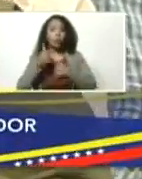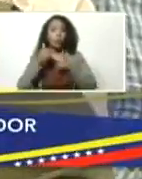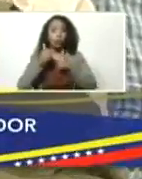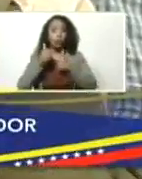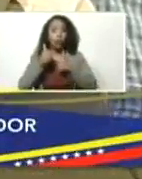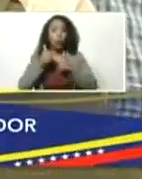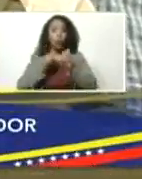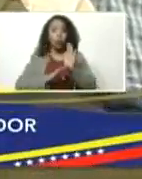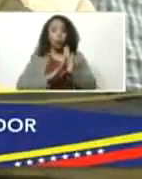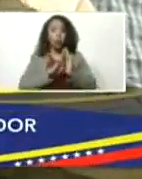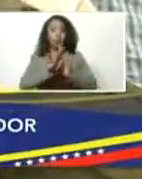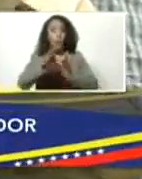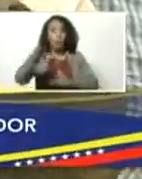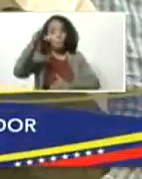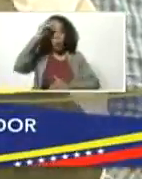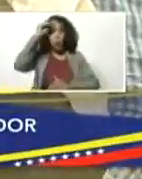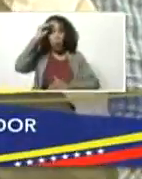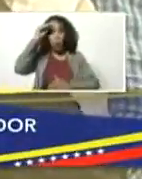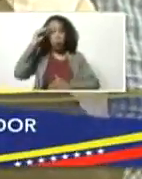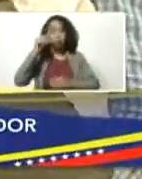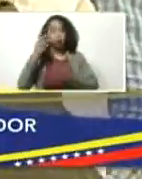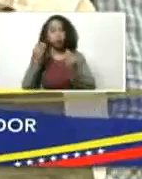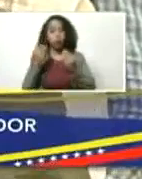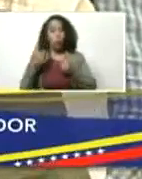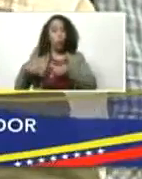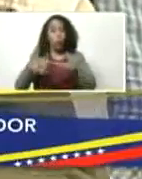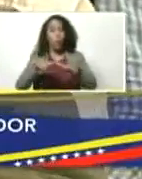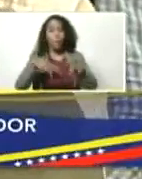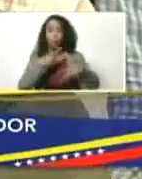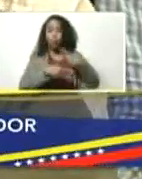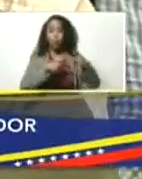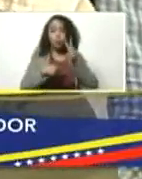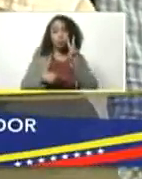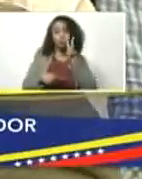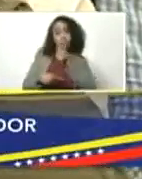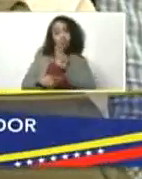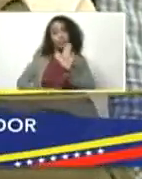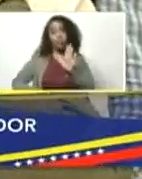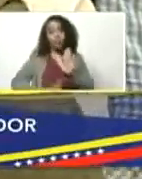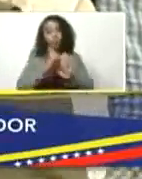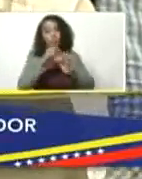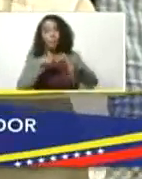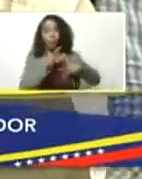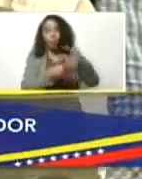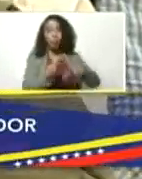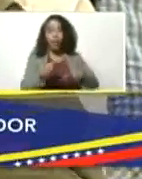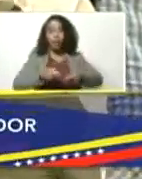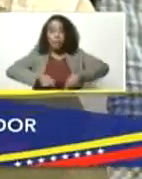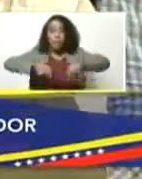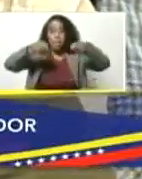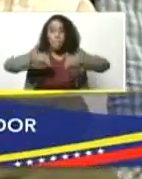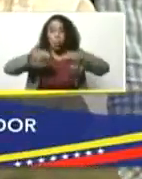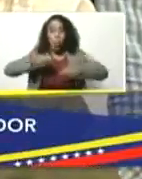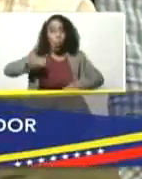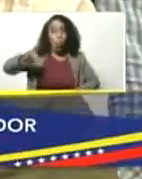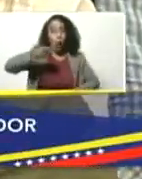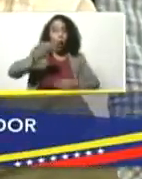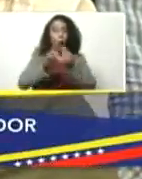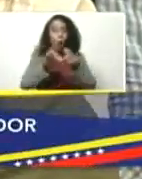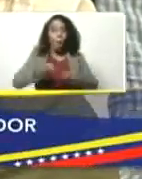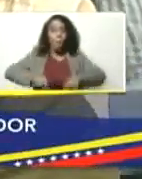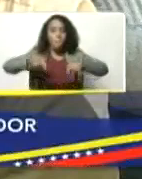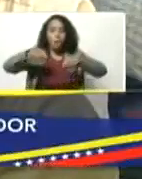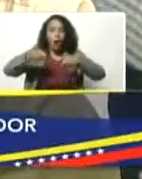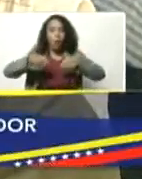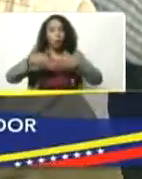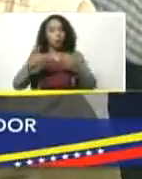han comenzado a surgir una cantidad de espacios productivos, de desarrollo productivo, de mercados, de búsqueda de mercado,